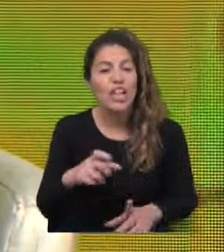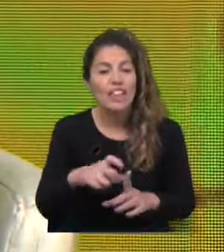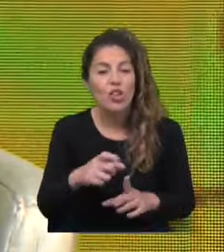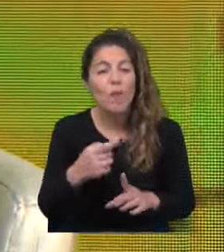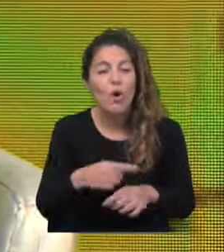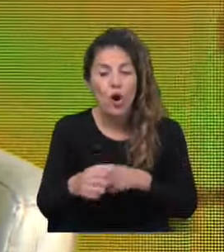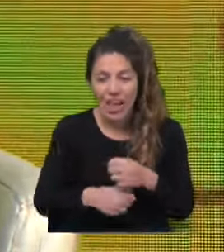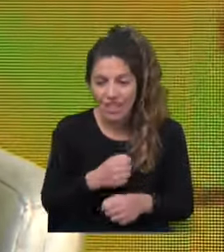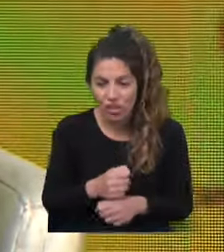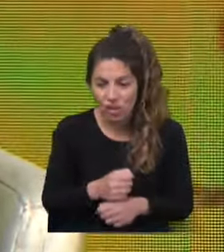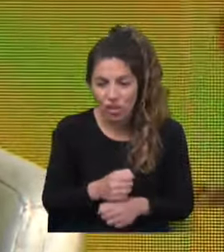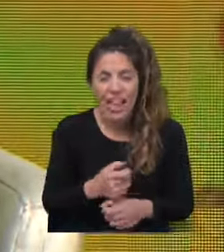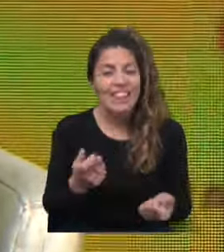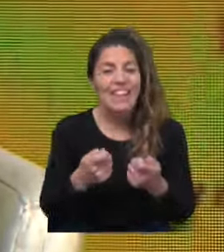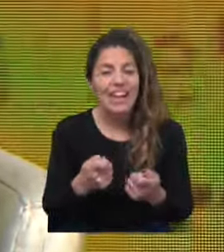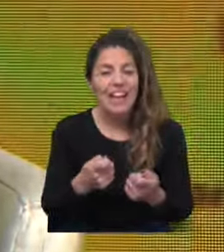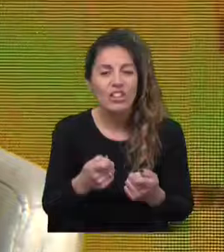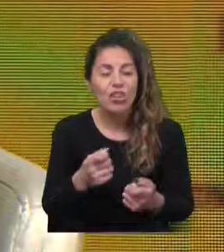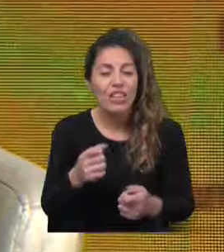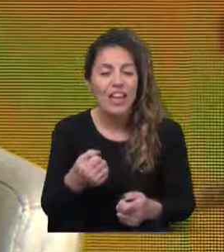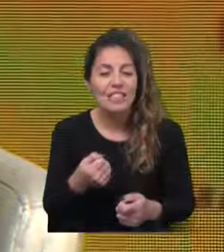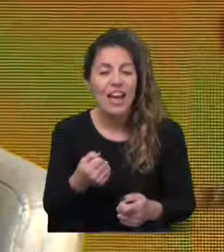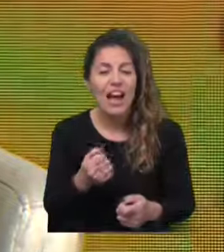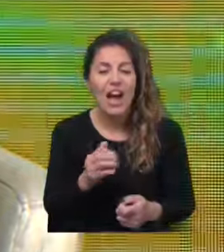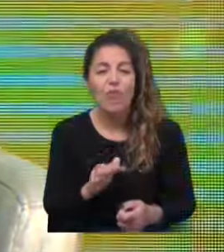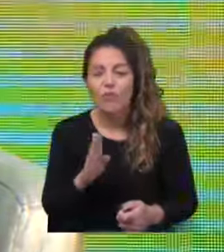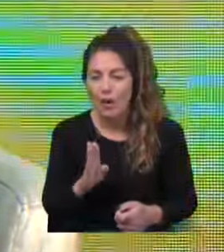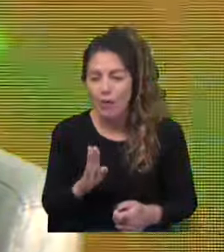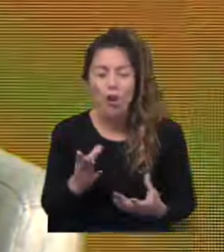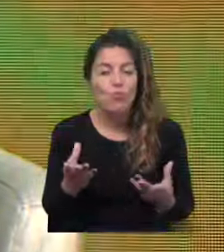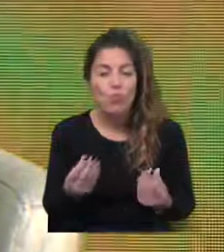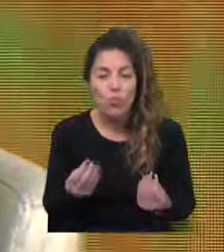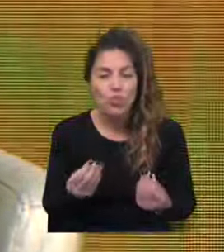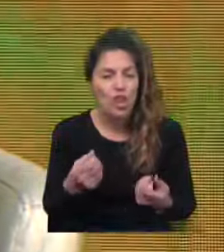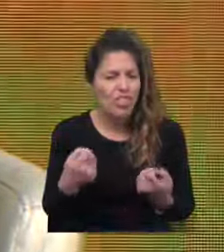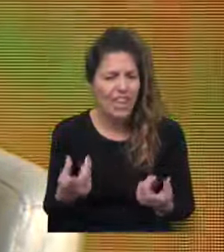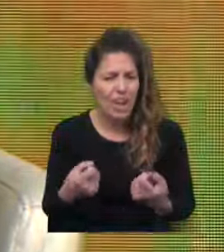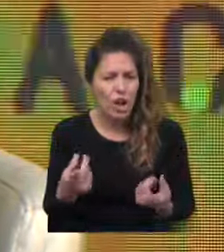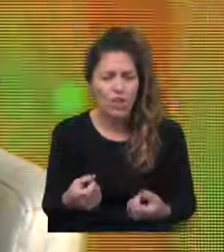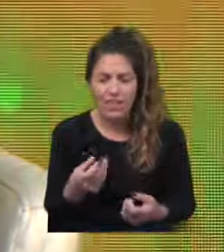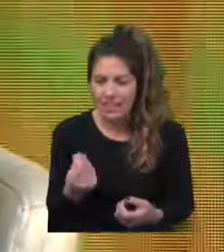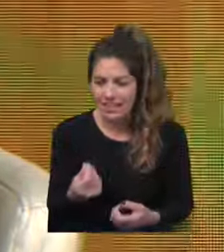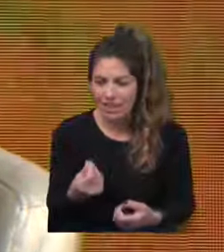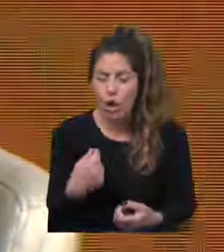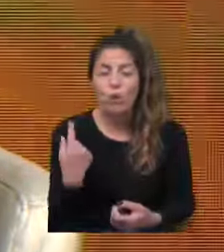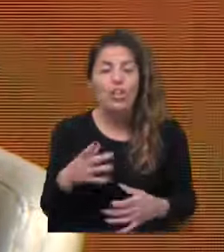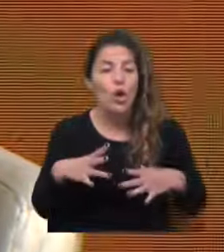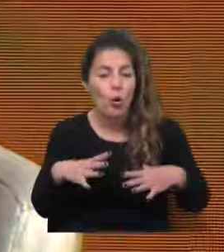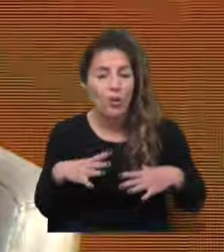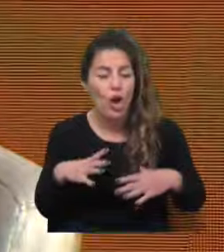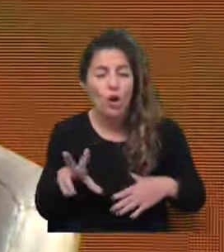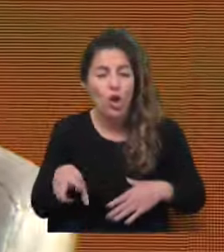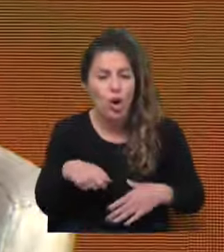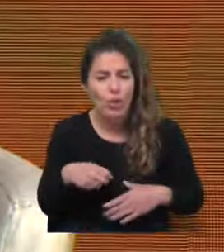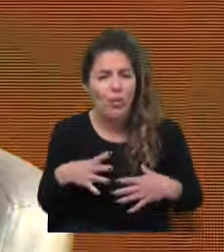año de gastos operativos de las AFAPs. Es mucho derroche de dinero. Cuando nuestros jubilados no cobran